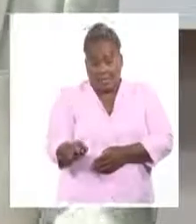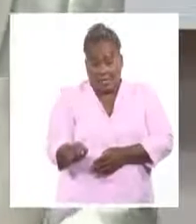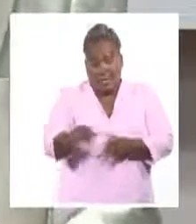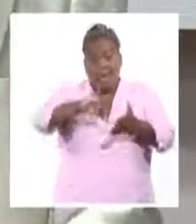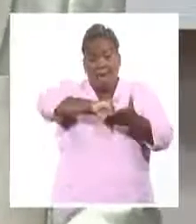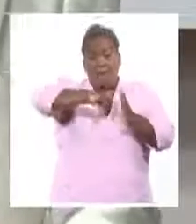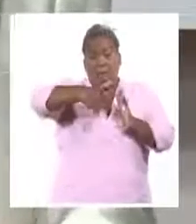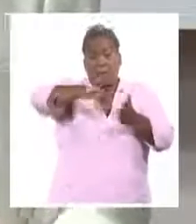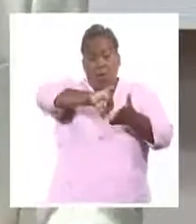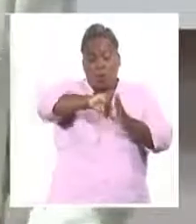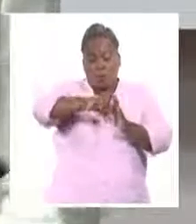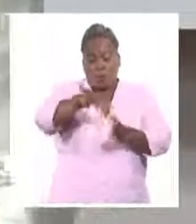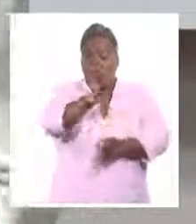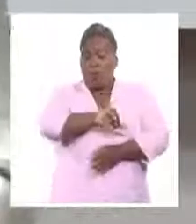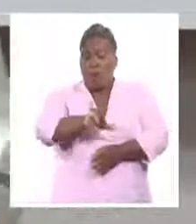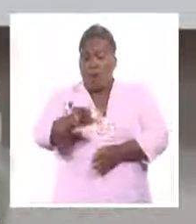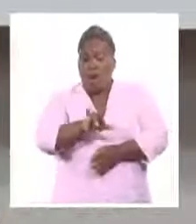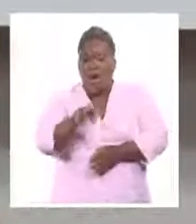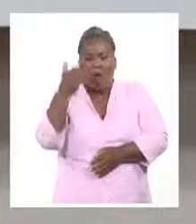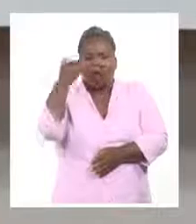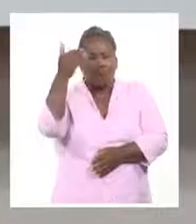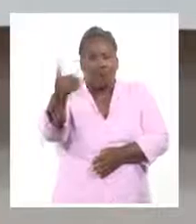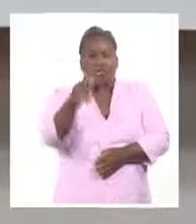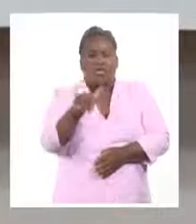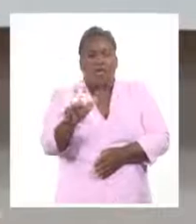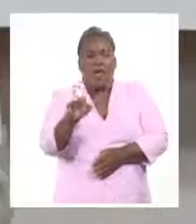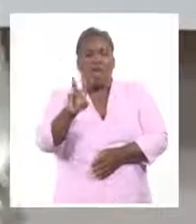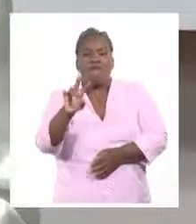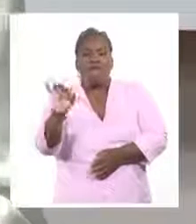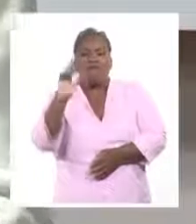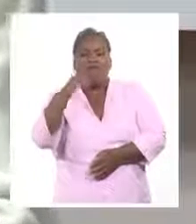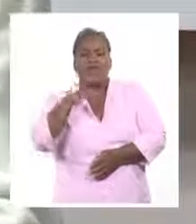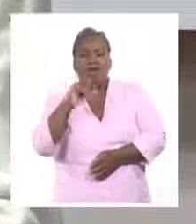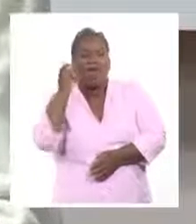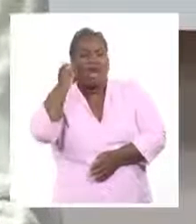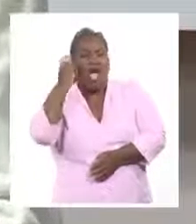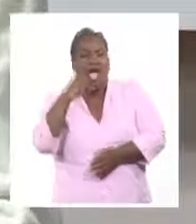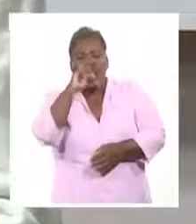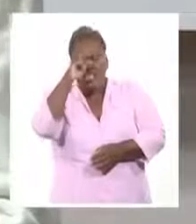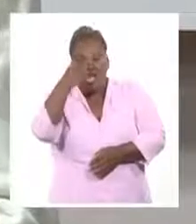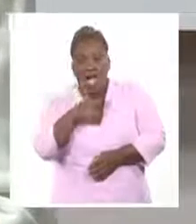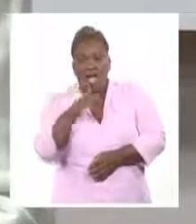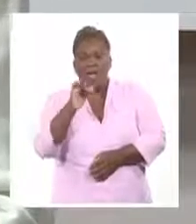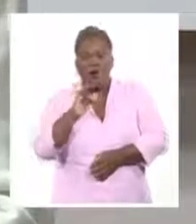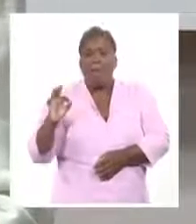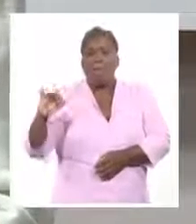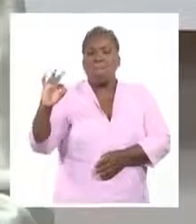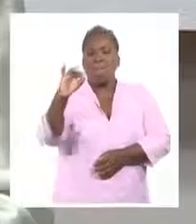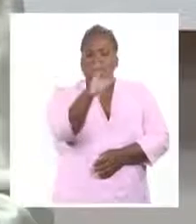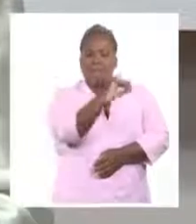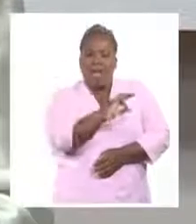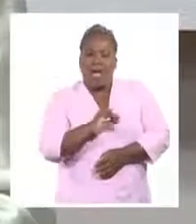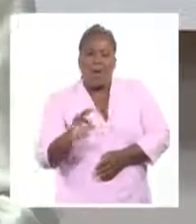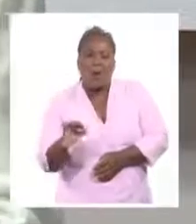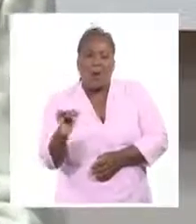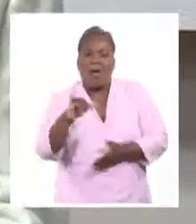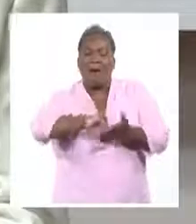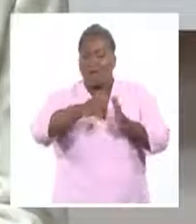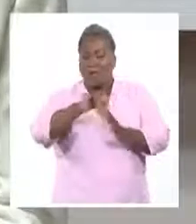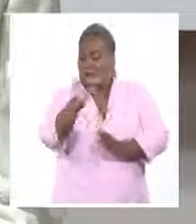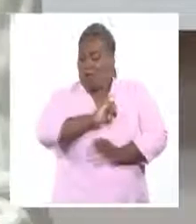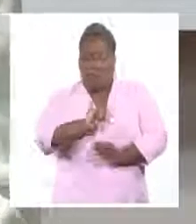proyectos que se convirtieron en paradigma, como el de Villafaña, el de Aldernay, como Palomas por su extensión a todos los ámbitos de la vida en la